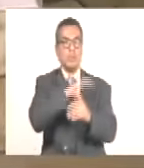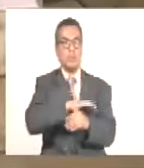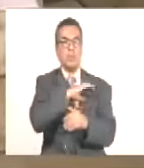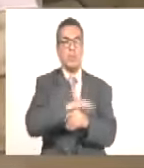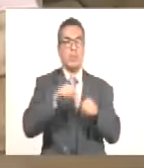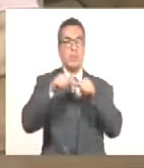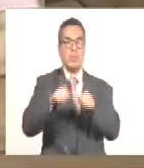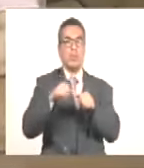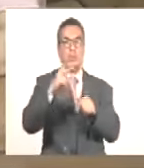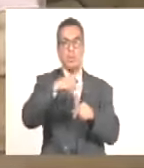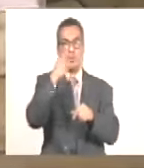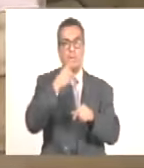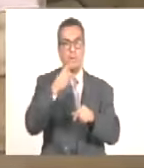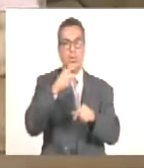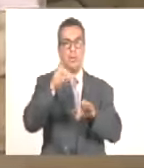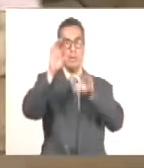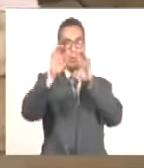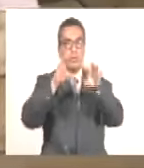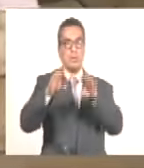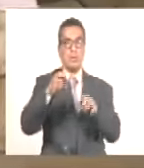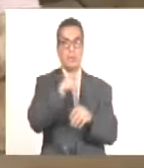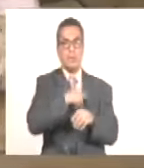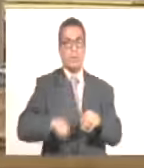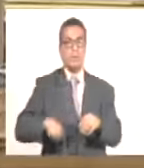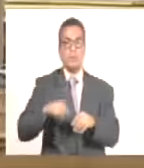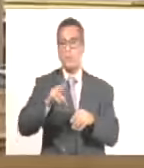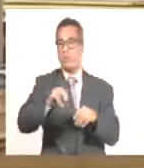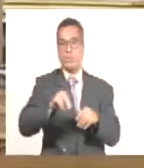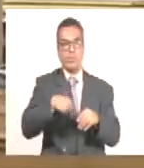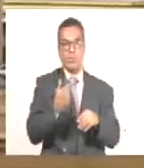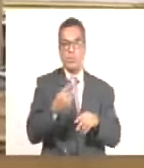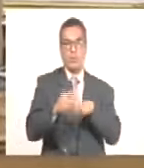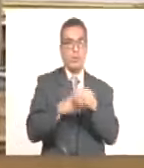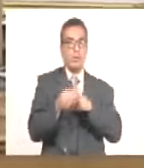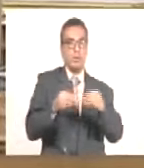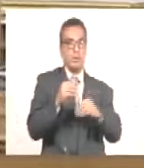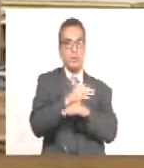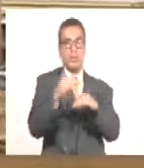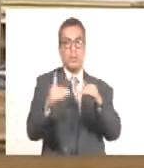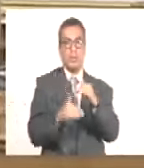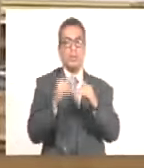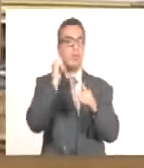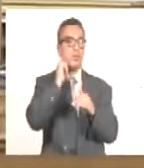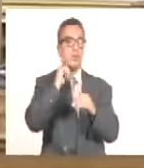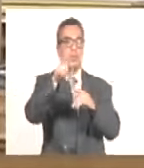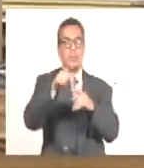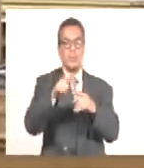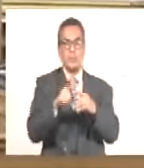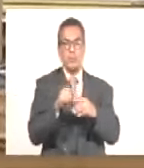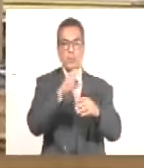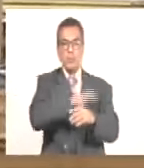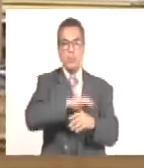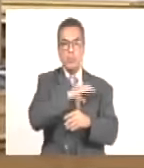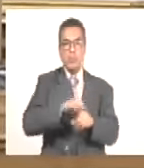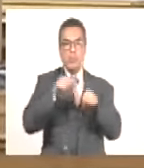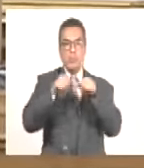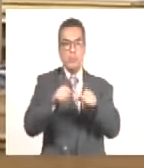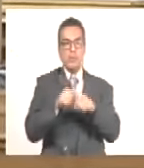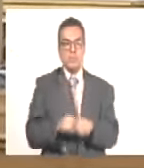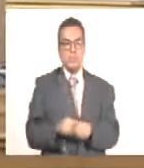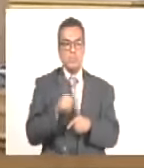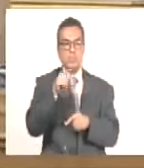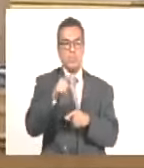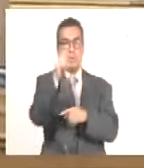Comisión Permanente Política Exterior, ciudadano presidente. Ni puede serlo porque es suplente. Los miembros de las comisiones permanentes